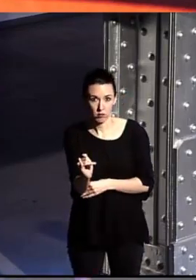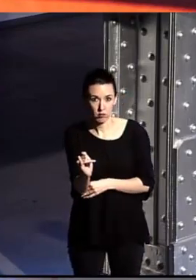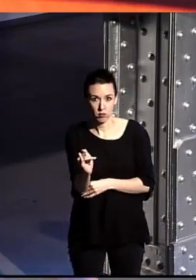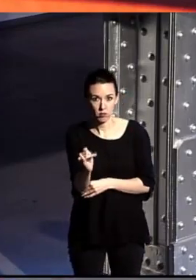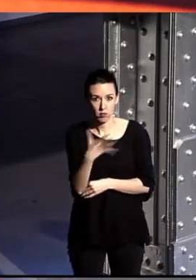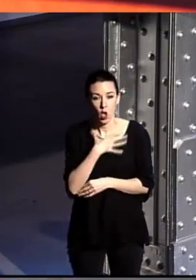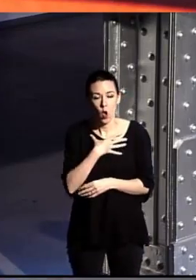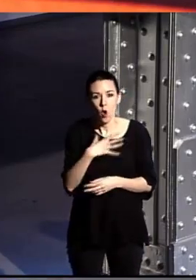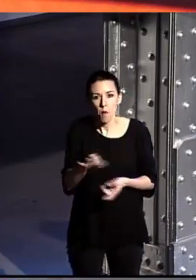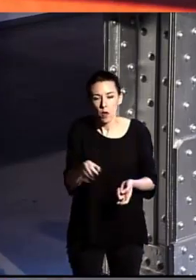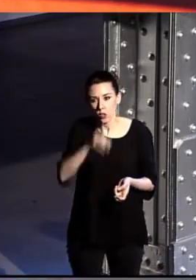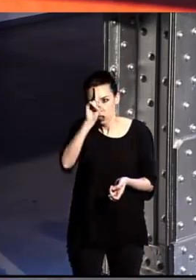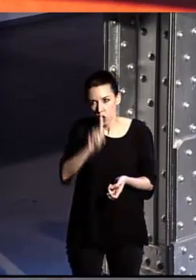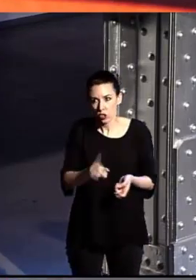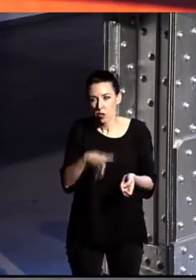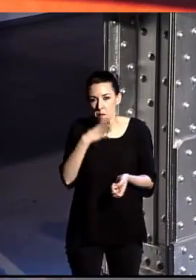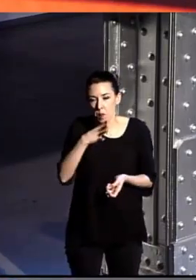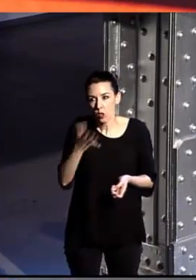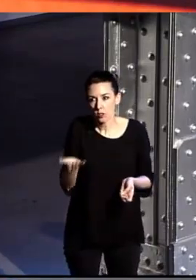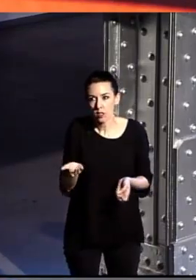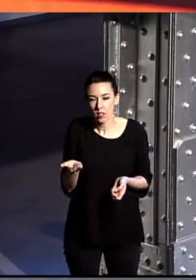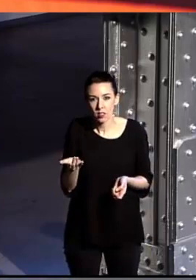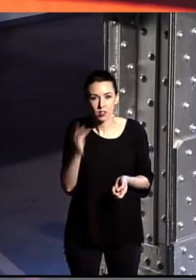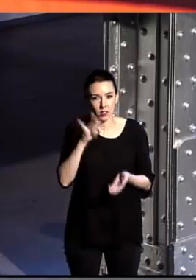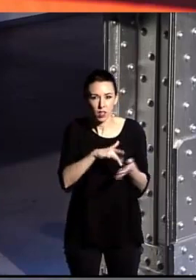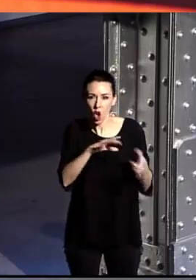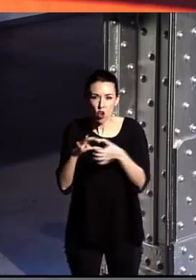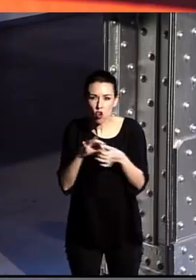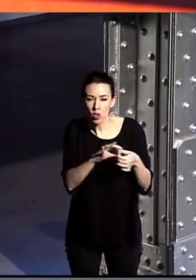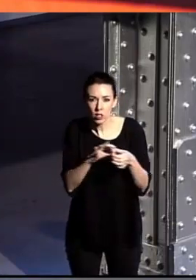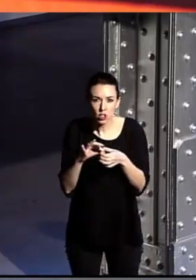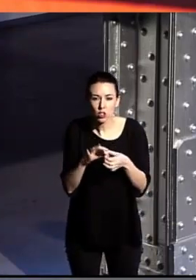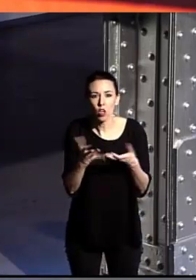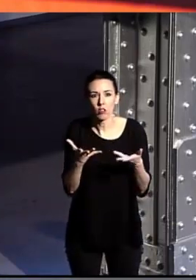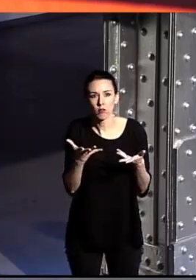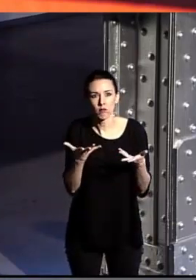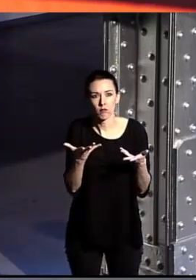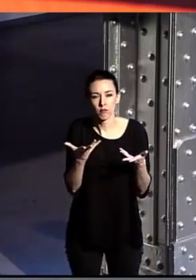Entonces quizá, no sé, por esa conexión